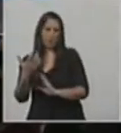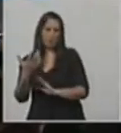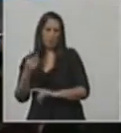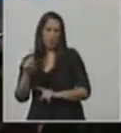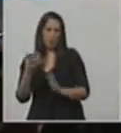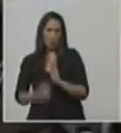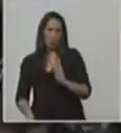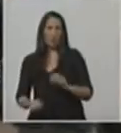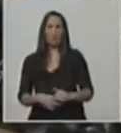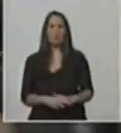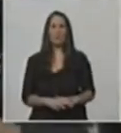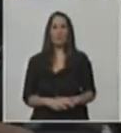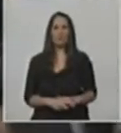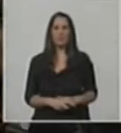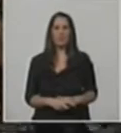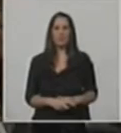¡Gracias!